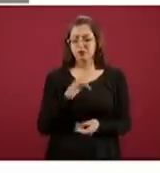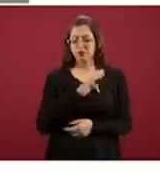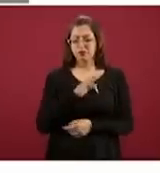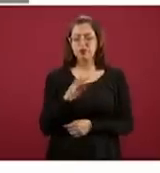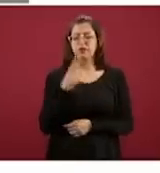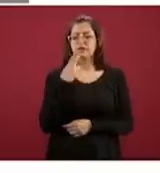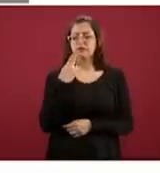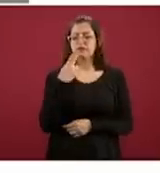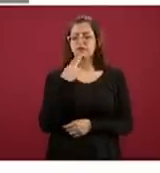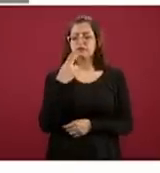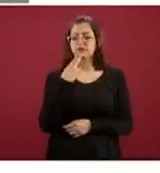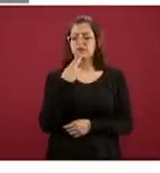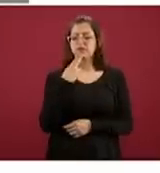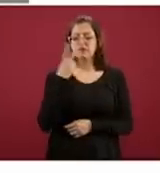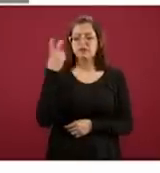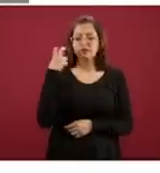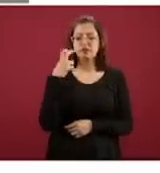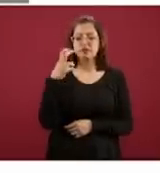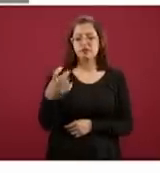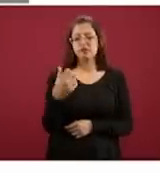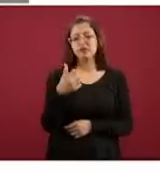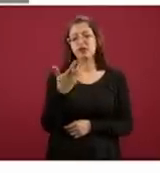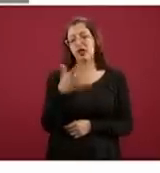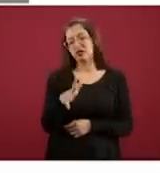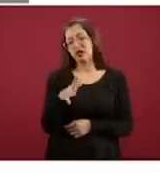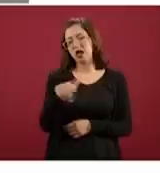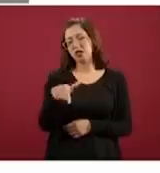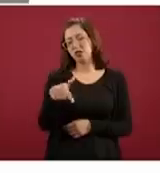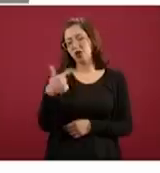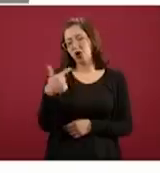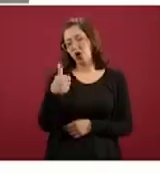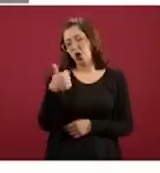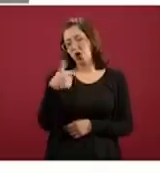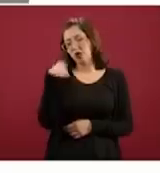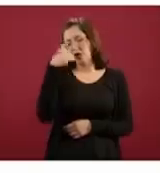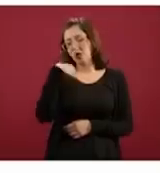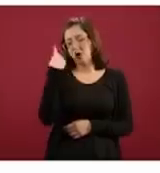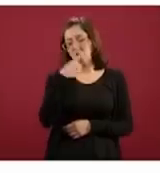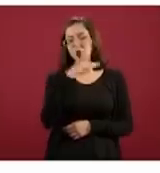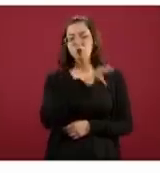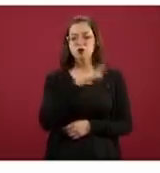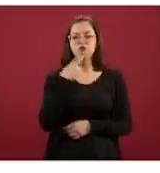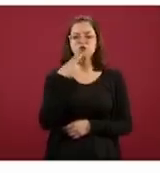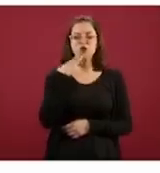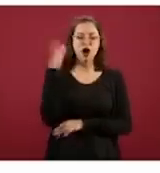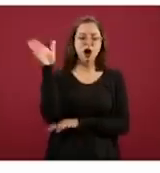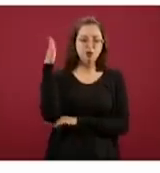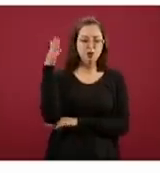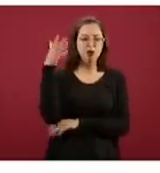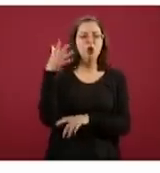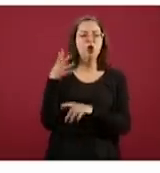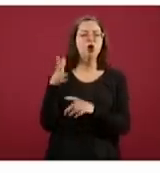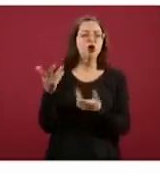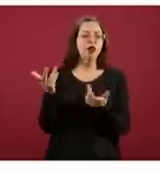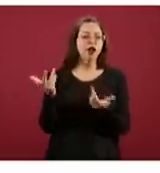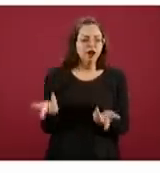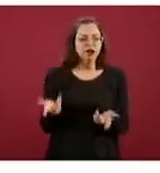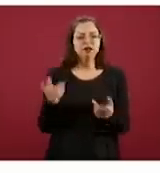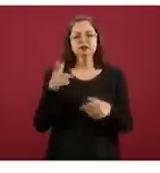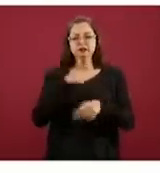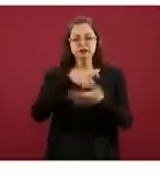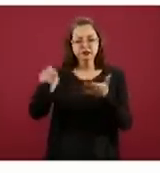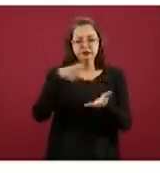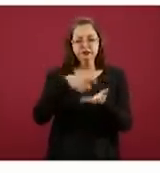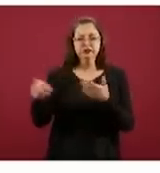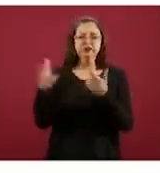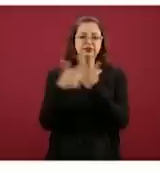lo pueden utilizar para viajes que son alrededor de 10 a 11 horas, se puede utilizar para ambulancias, se puede utilizar para quien lo compre, para